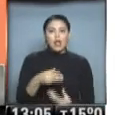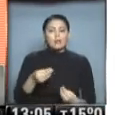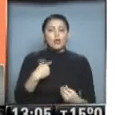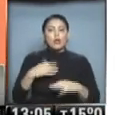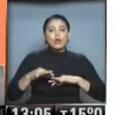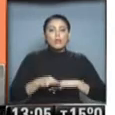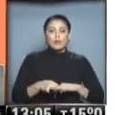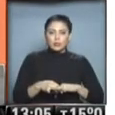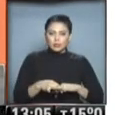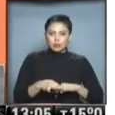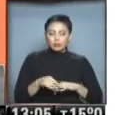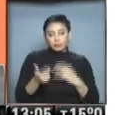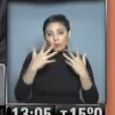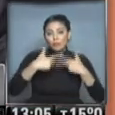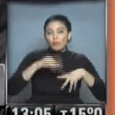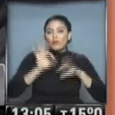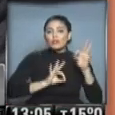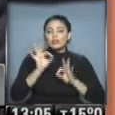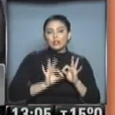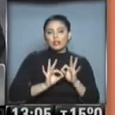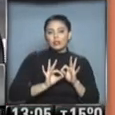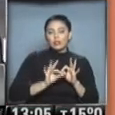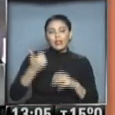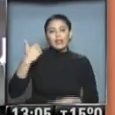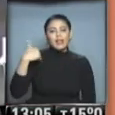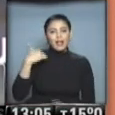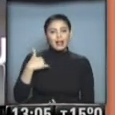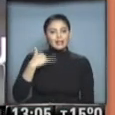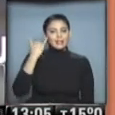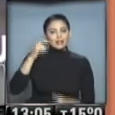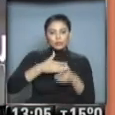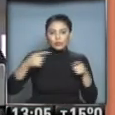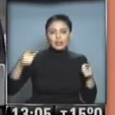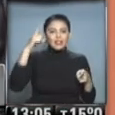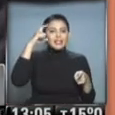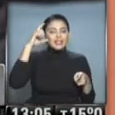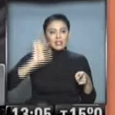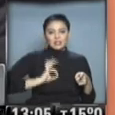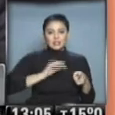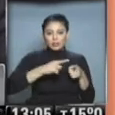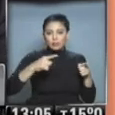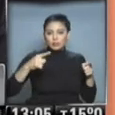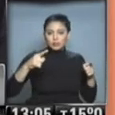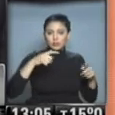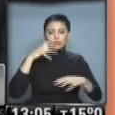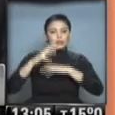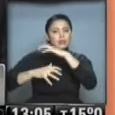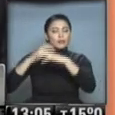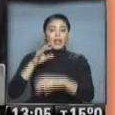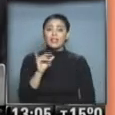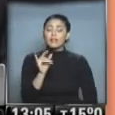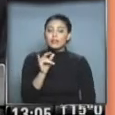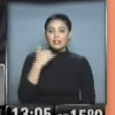compromiso este proyecto que la argentina se viene transformando en estos 10 años es muy difícil poder